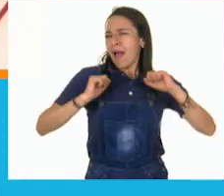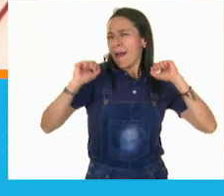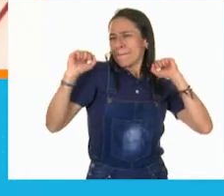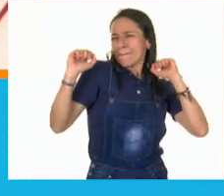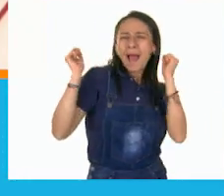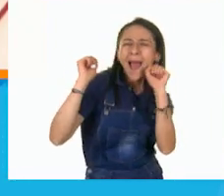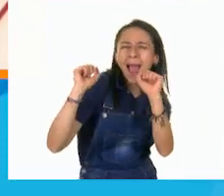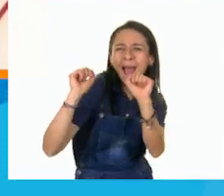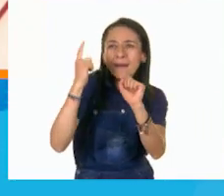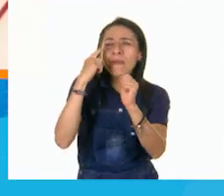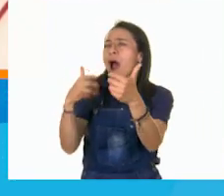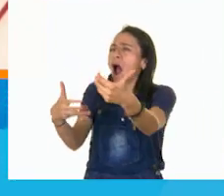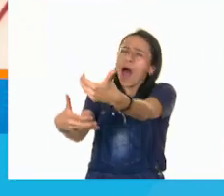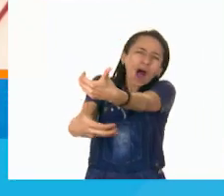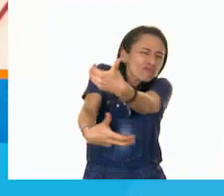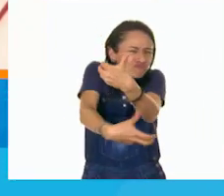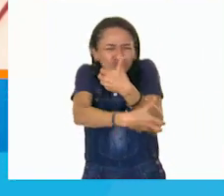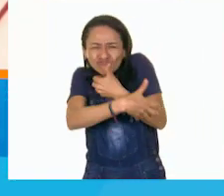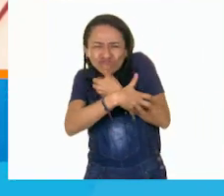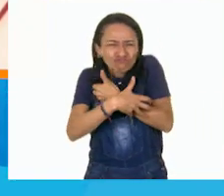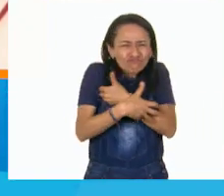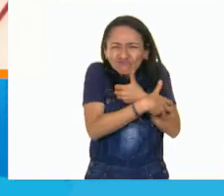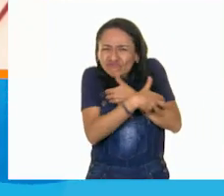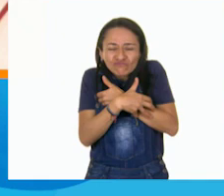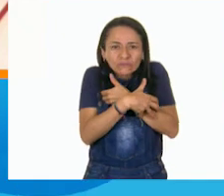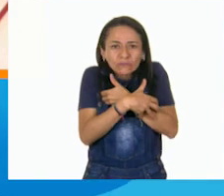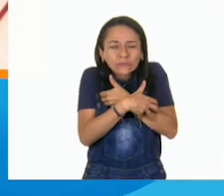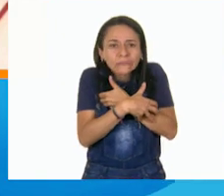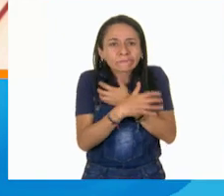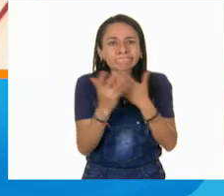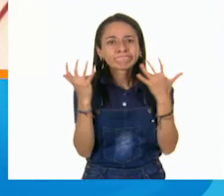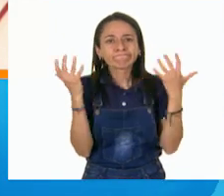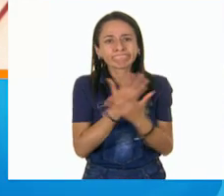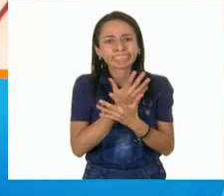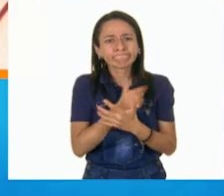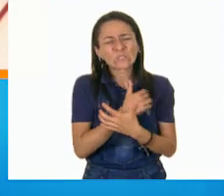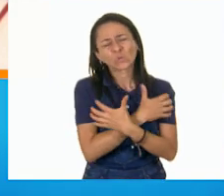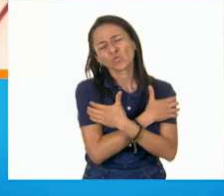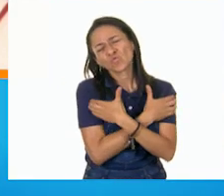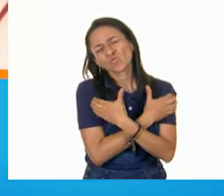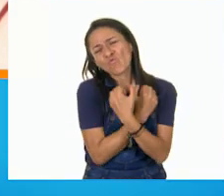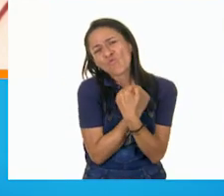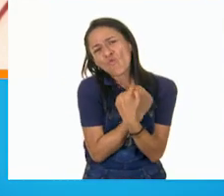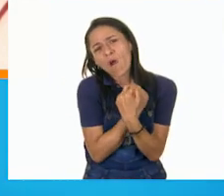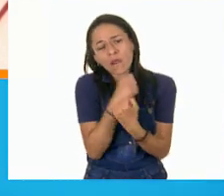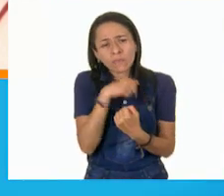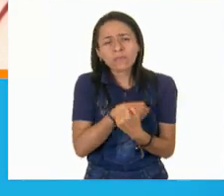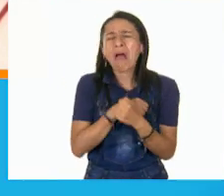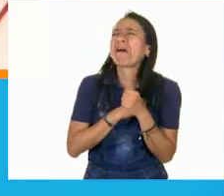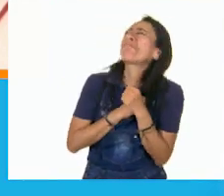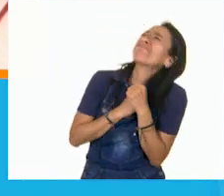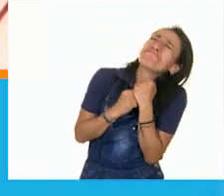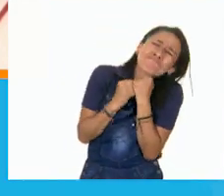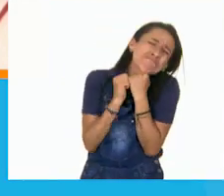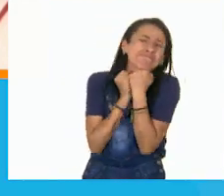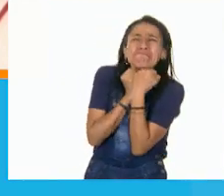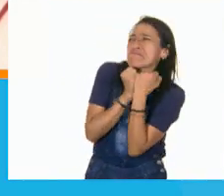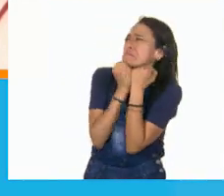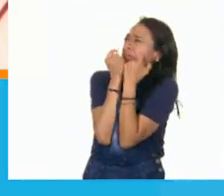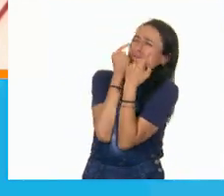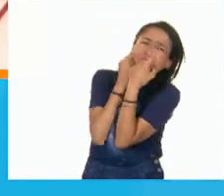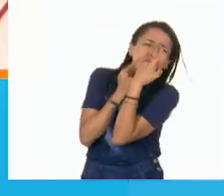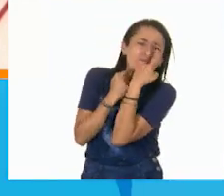lastimé. Tan fuerte que lloró porque lo lastimé. Y no me di